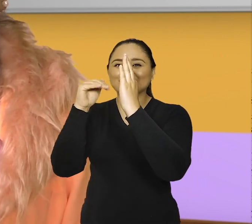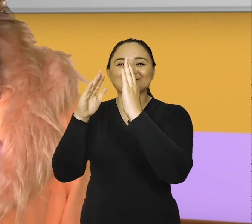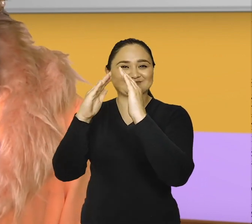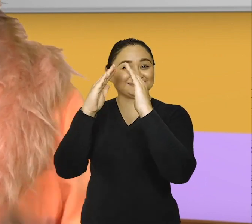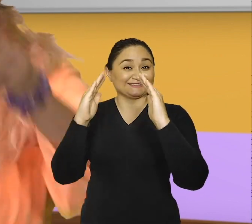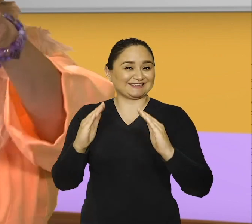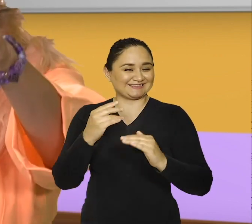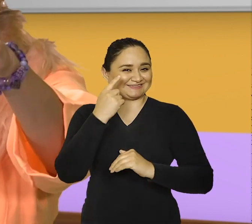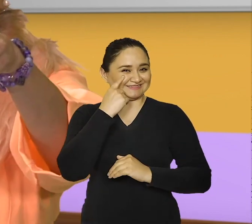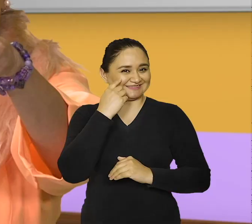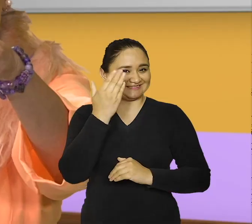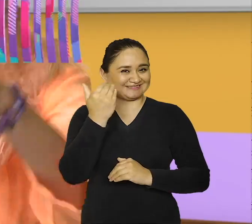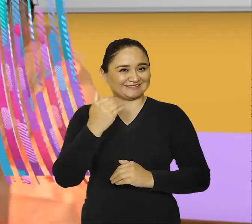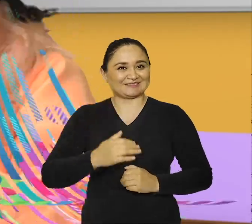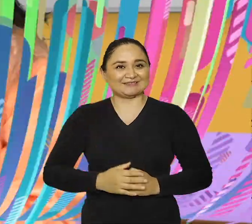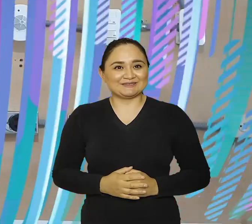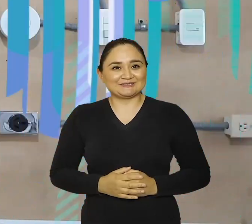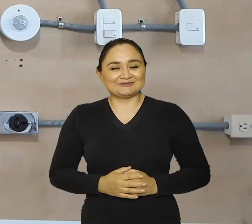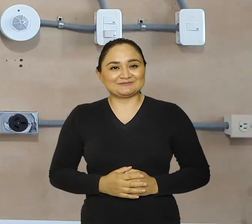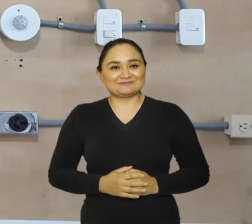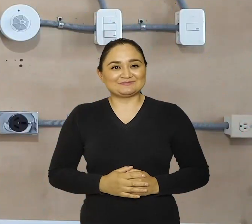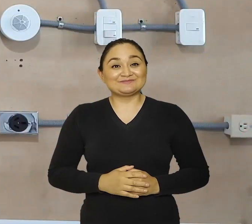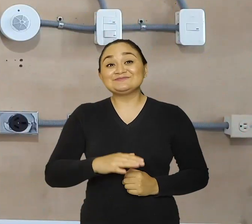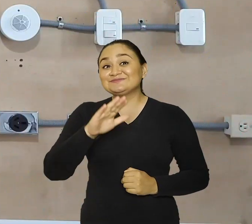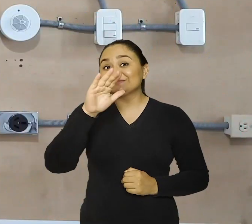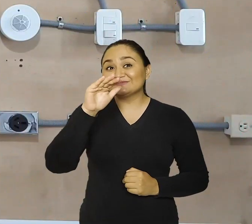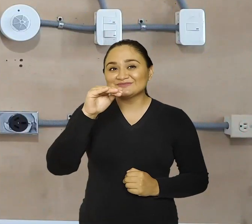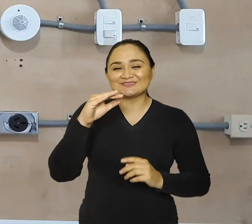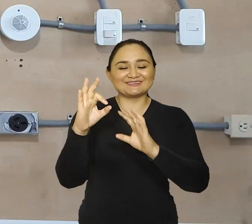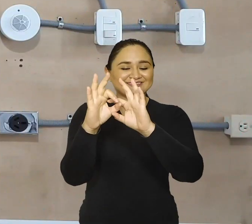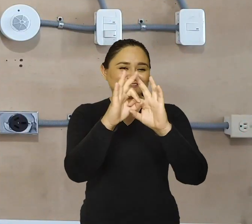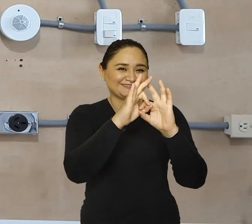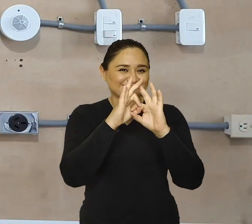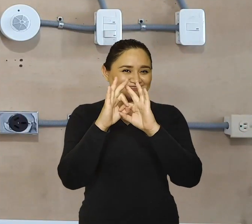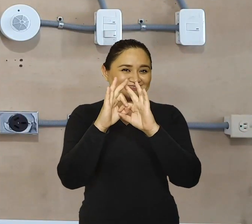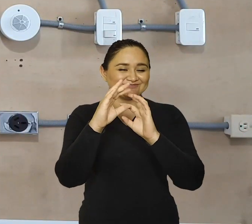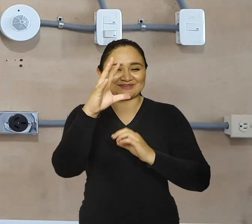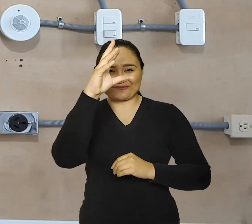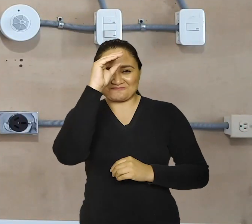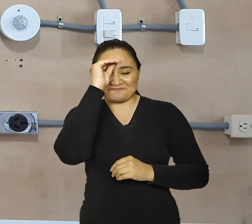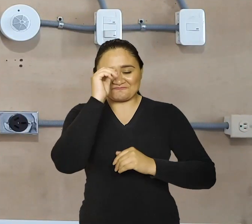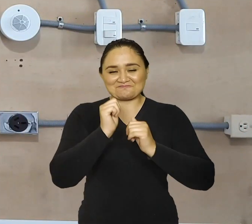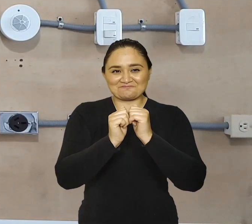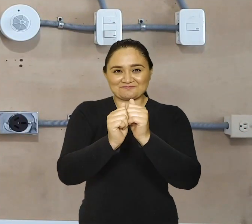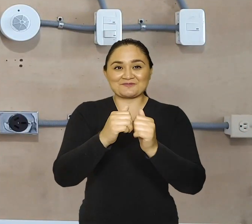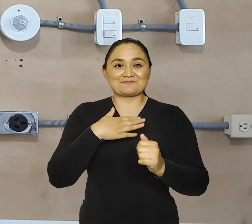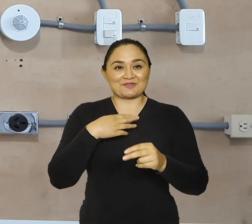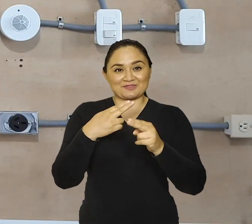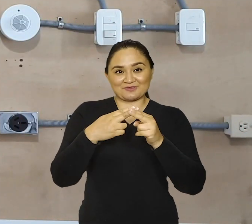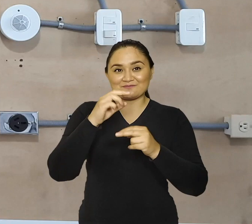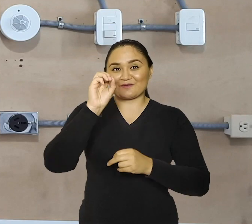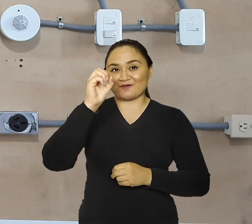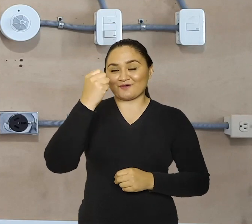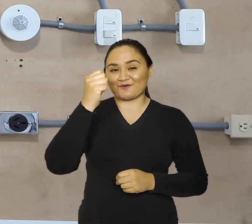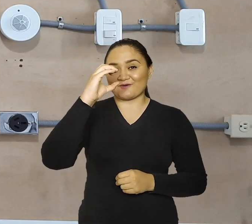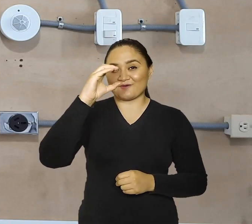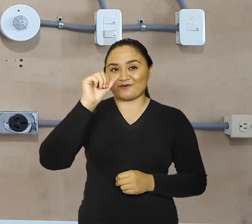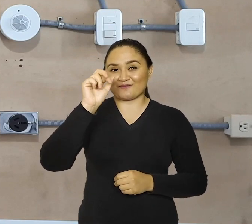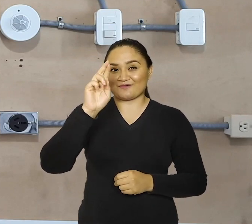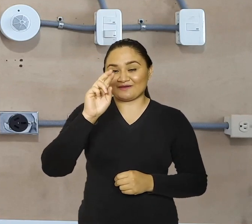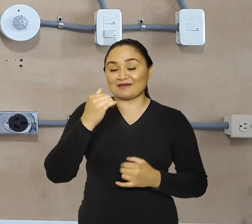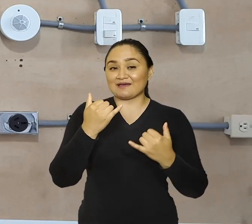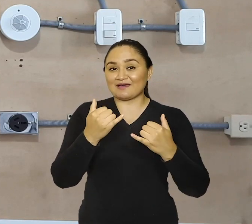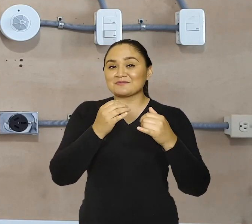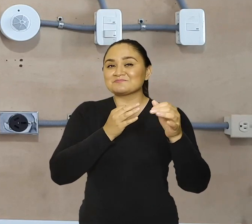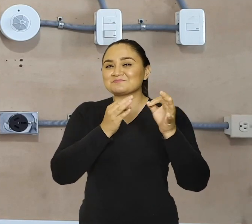de una vivienda. ¡Veámoslo! Hola, amigas y amigos de Aprendemos Juntos. Soy Oscar Chacán